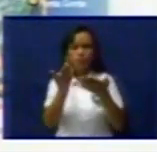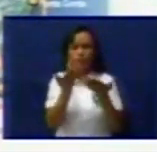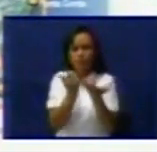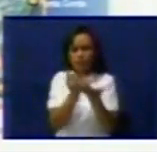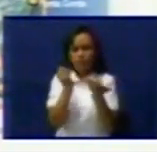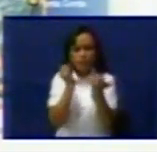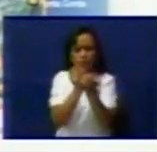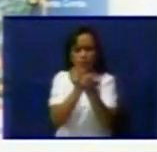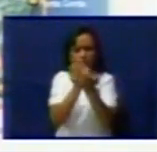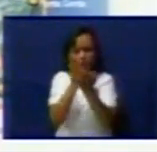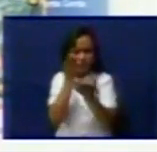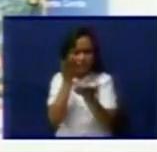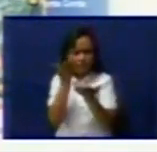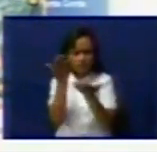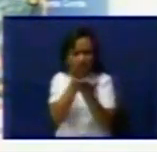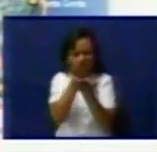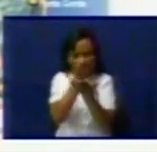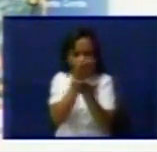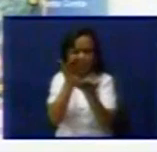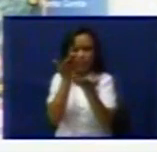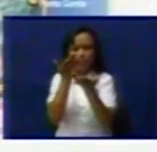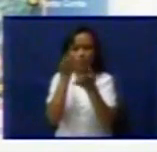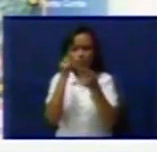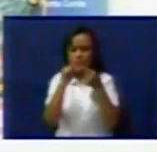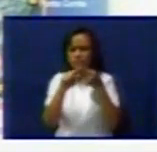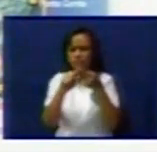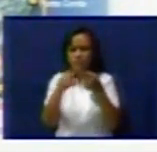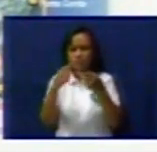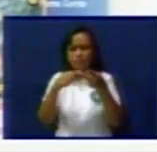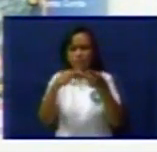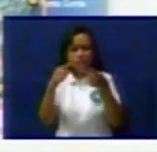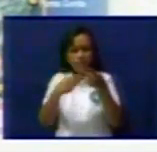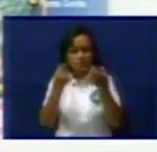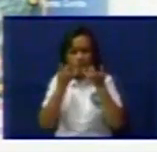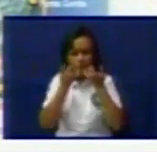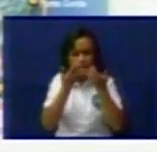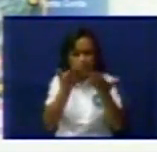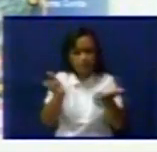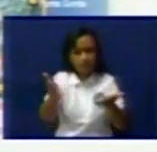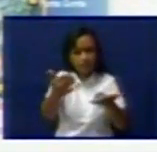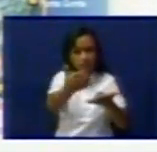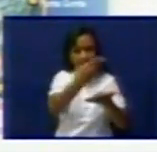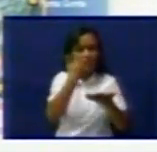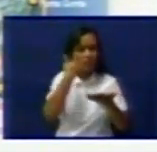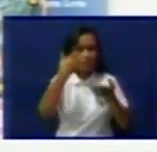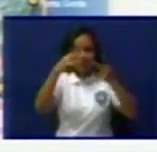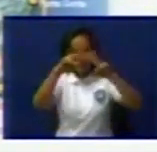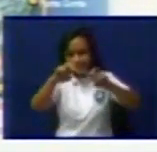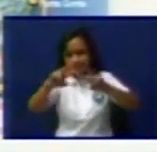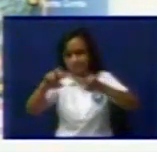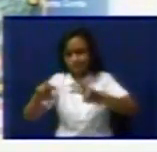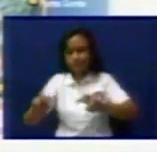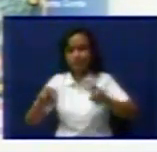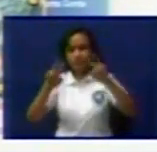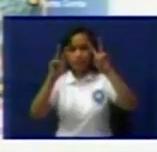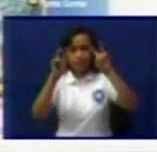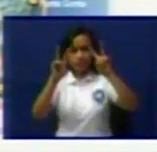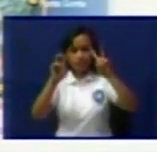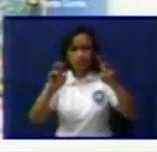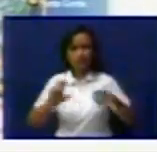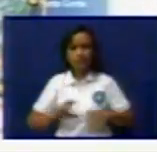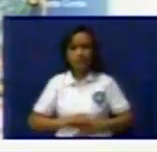topografía, geología y hidrología, recolección de información relacionada.